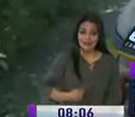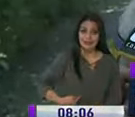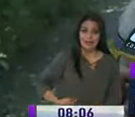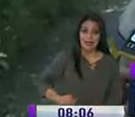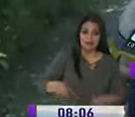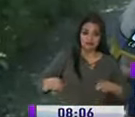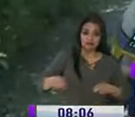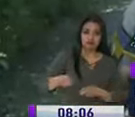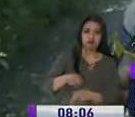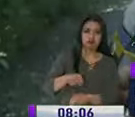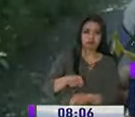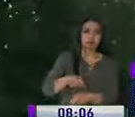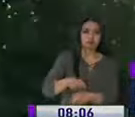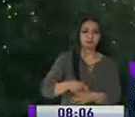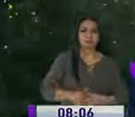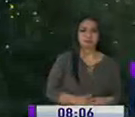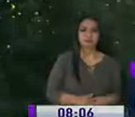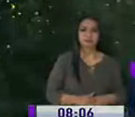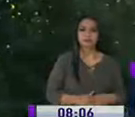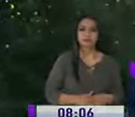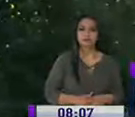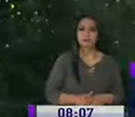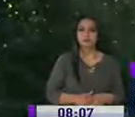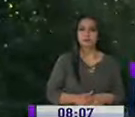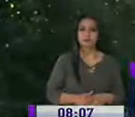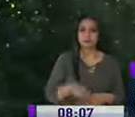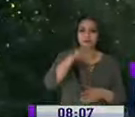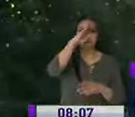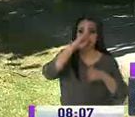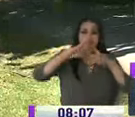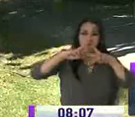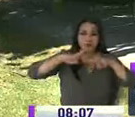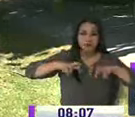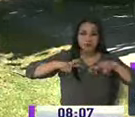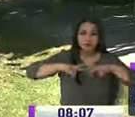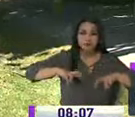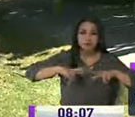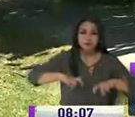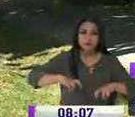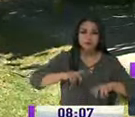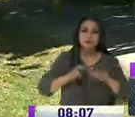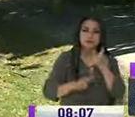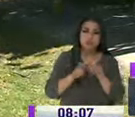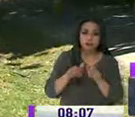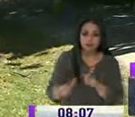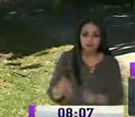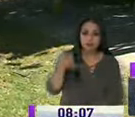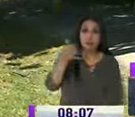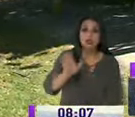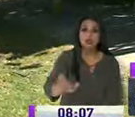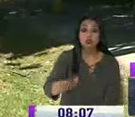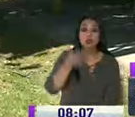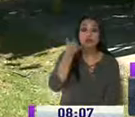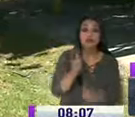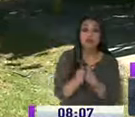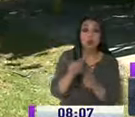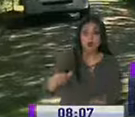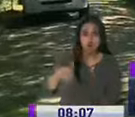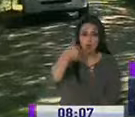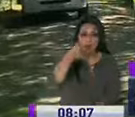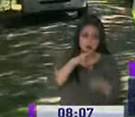punzocortante a la altura del abdomen. Según las primeras pericias, a través de un análisis de las llamadas telefónicas, mensajes del celular de la